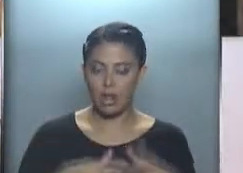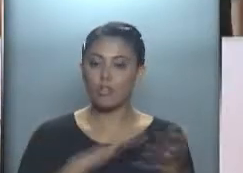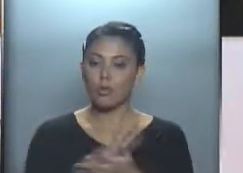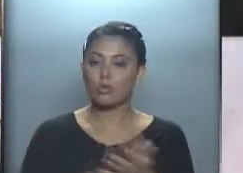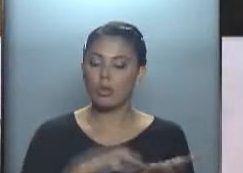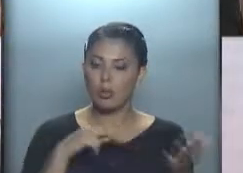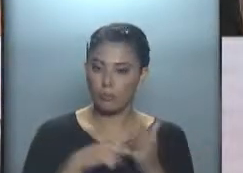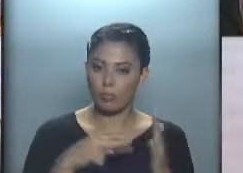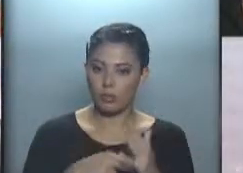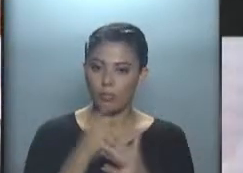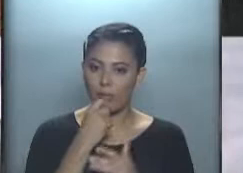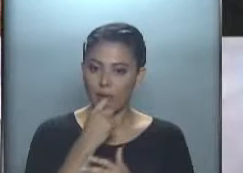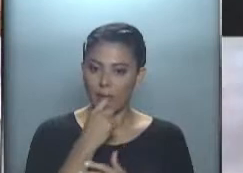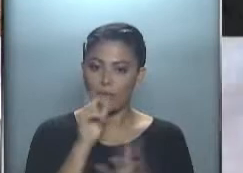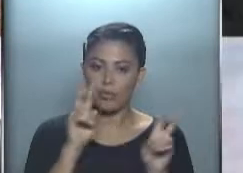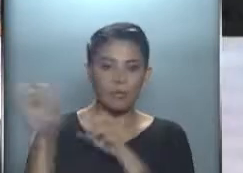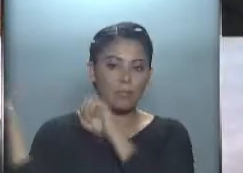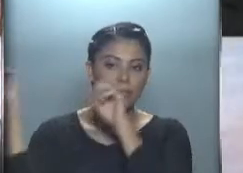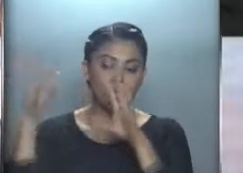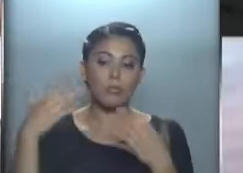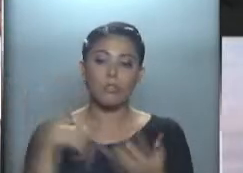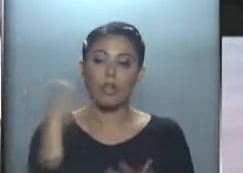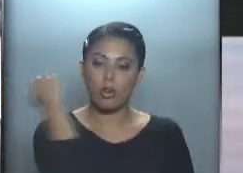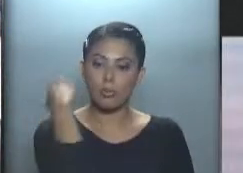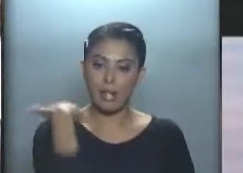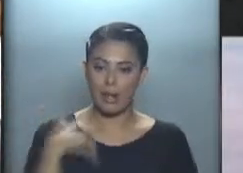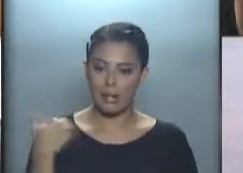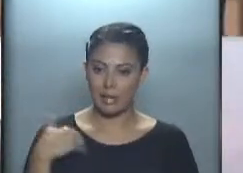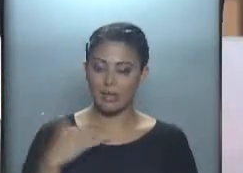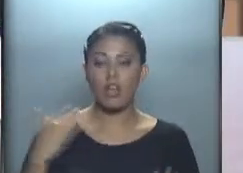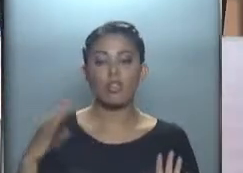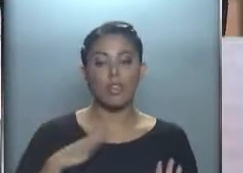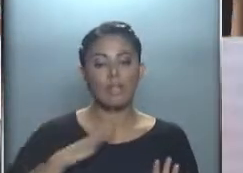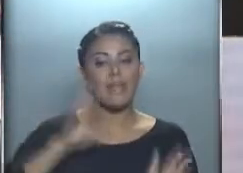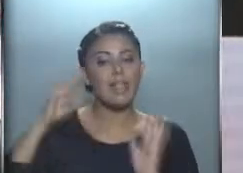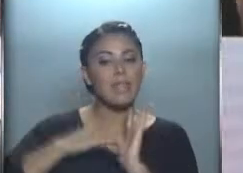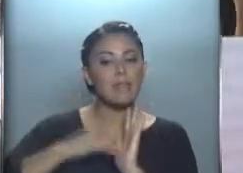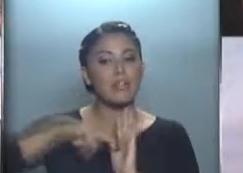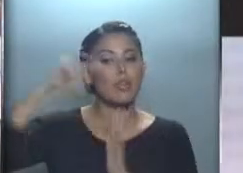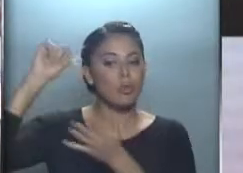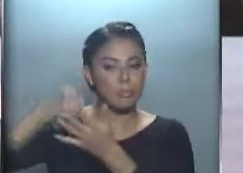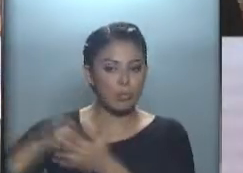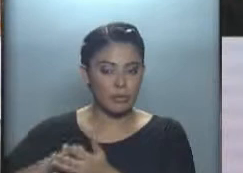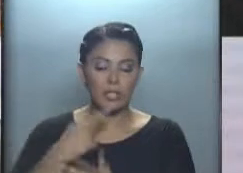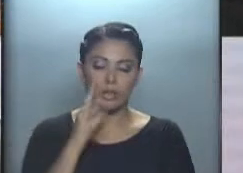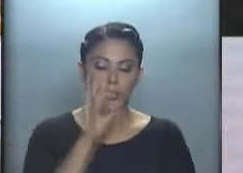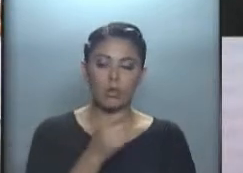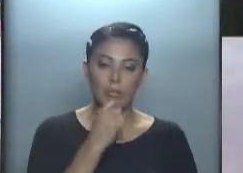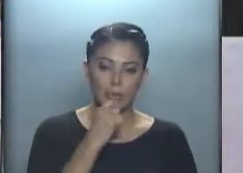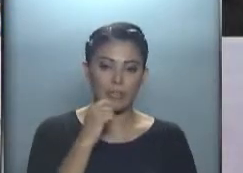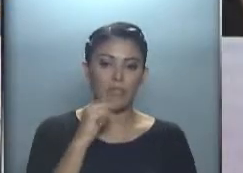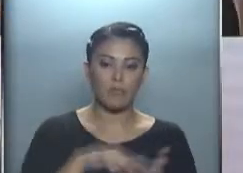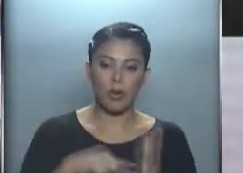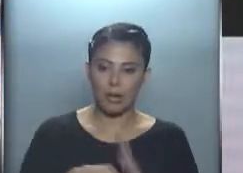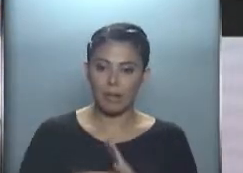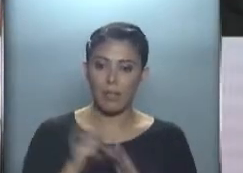justamente son los que hacen que la economía argentina sea todavía muy dependiente que esto sale a la luz cuando tenés problemas